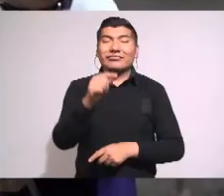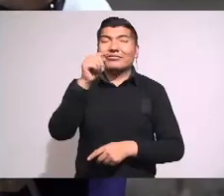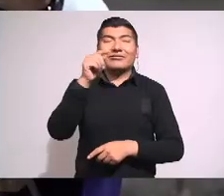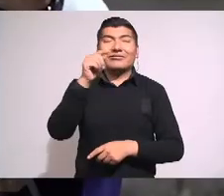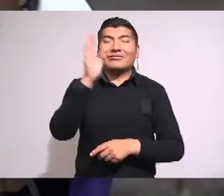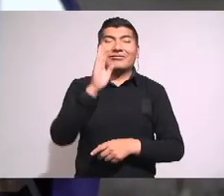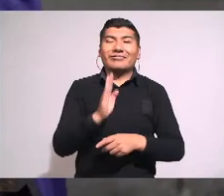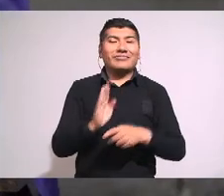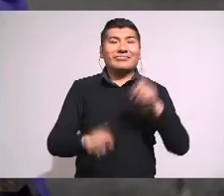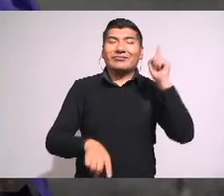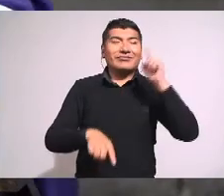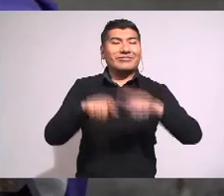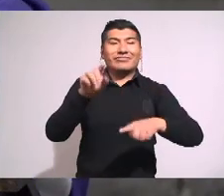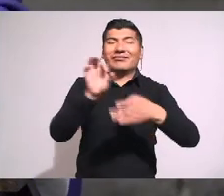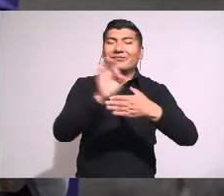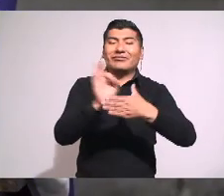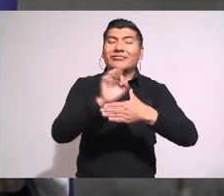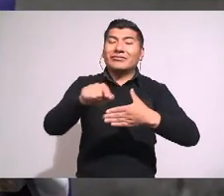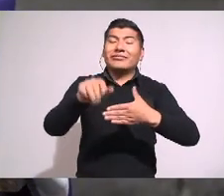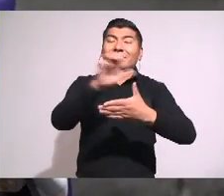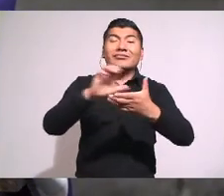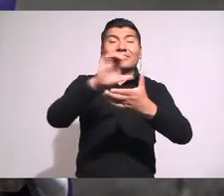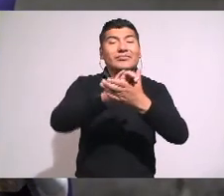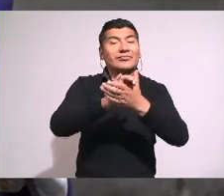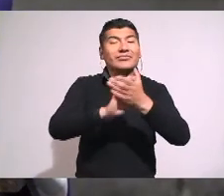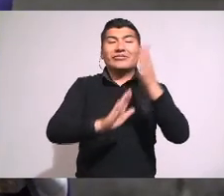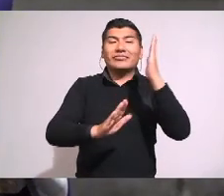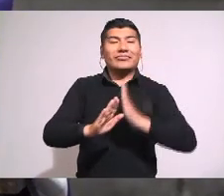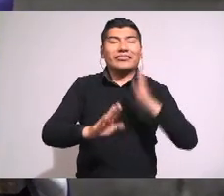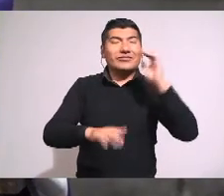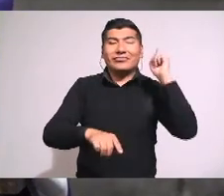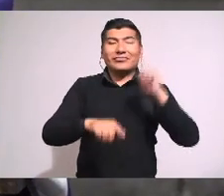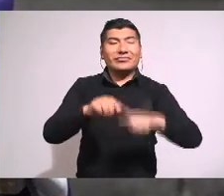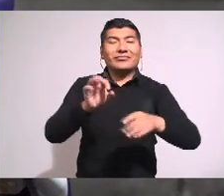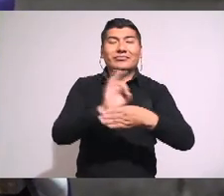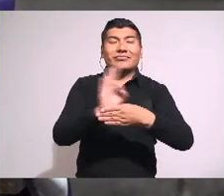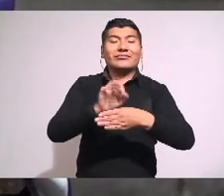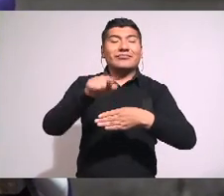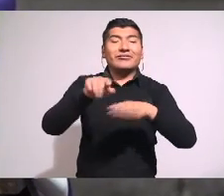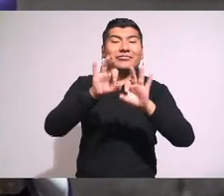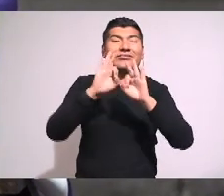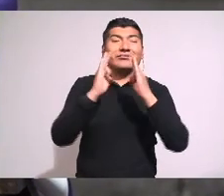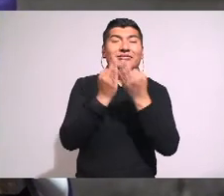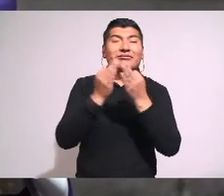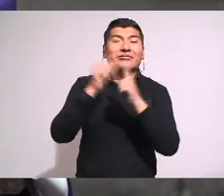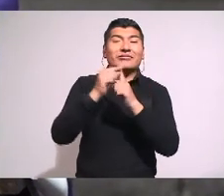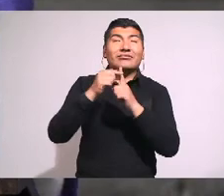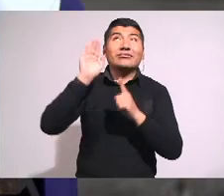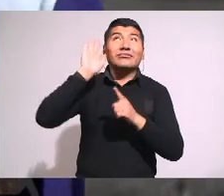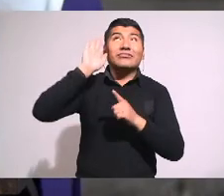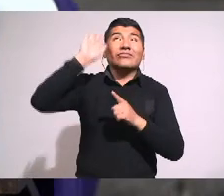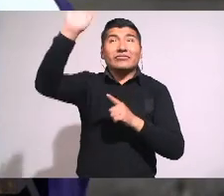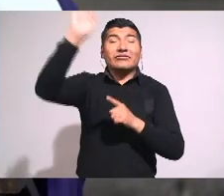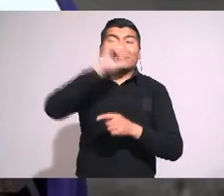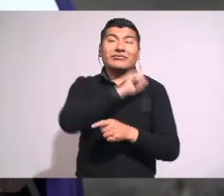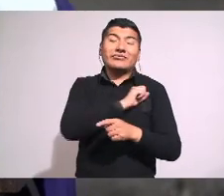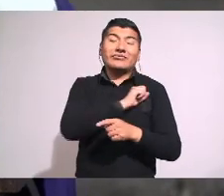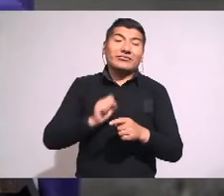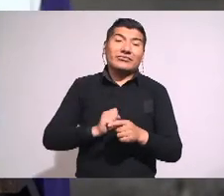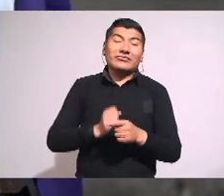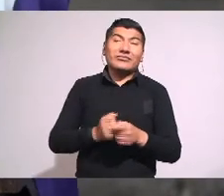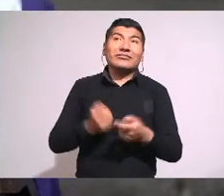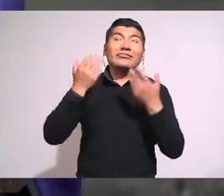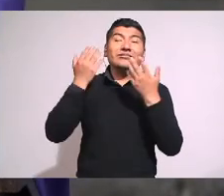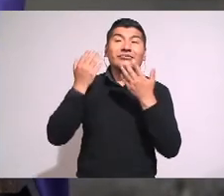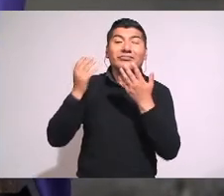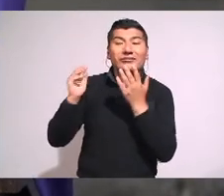ese matrimonio, jamás va a funcionar esa familia. Palabra de Dios es: deja a su padre